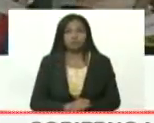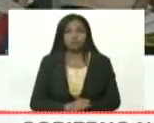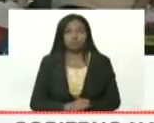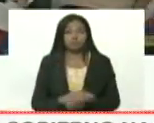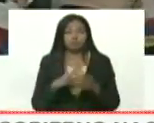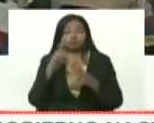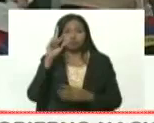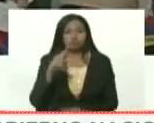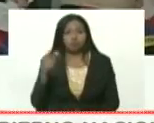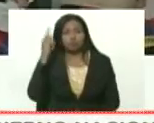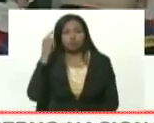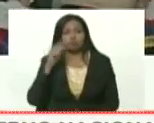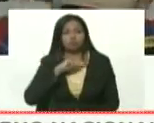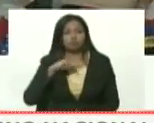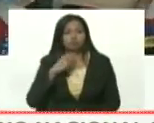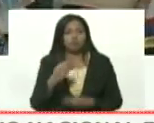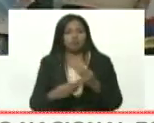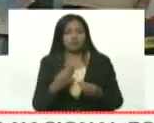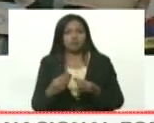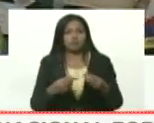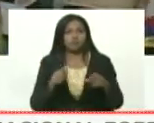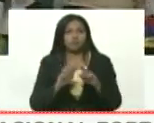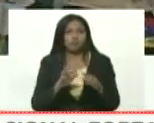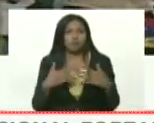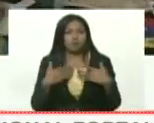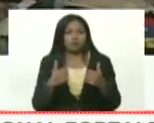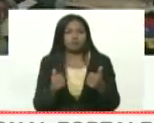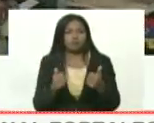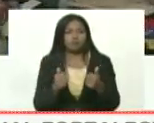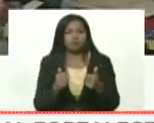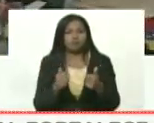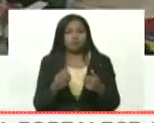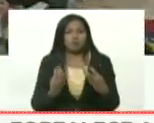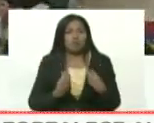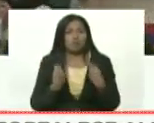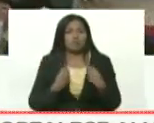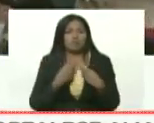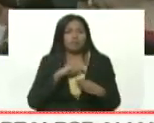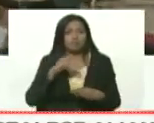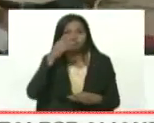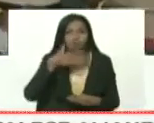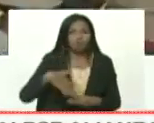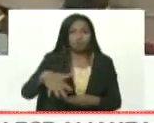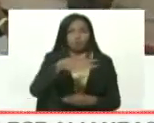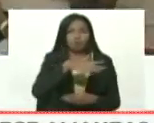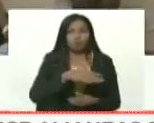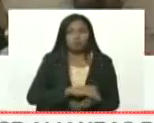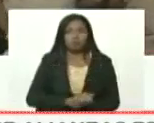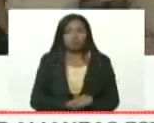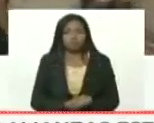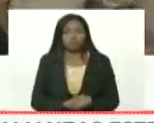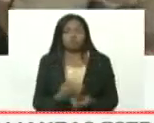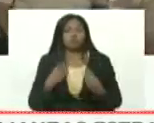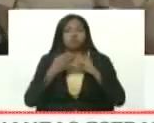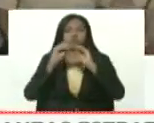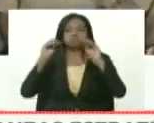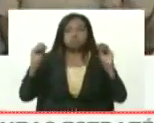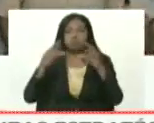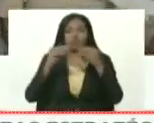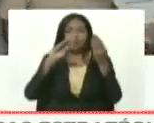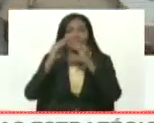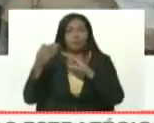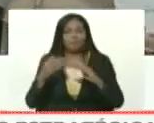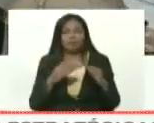todos los días que estamos haciendo por la salud, por la vida de nuestro pueblo. Yo le hago un llamado a toda la